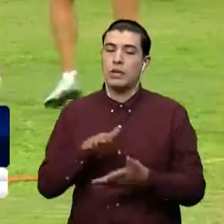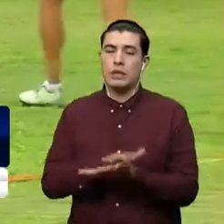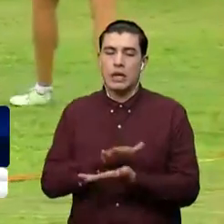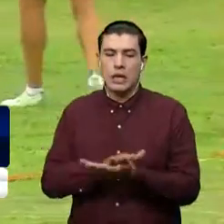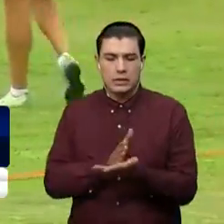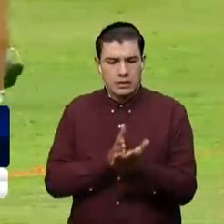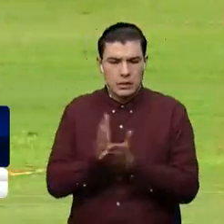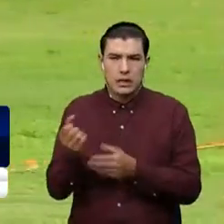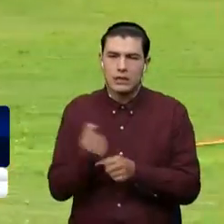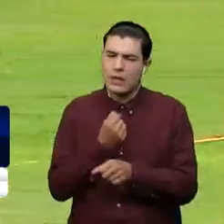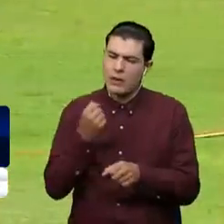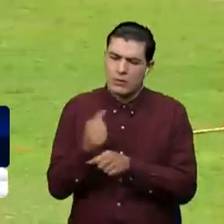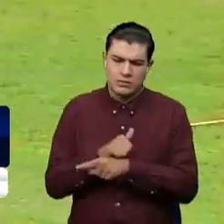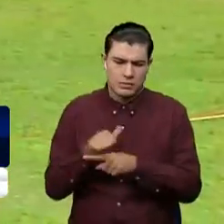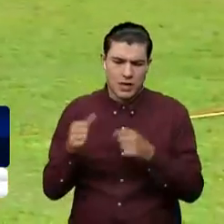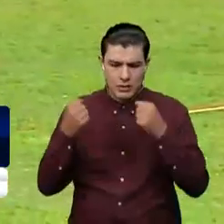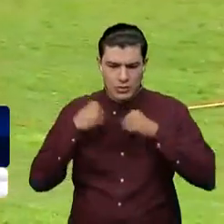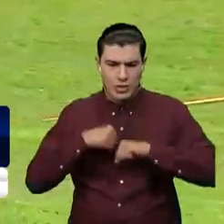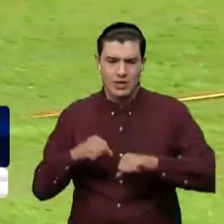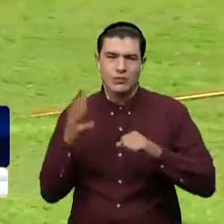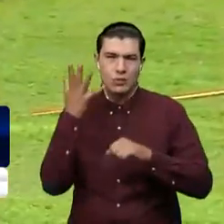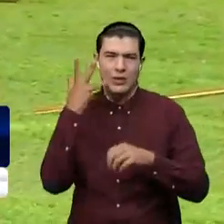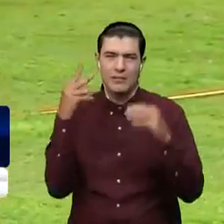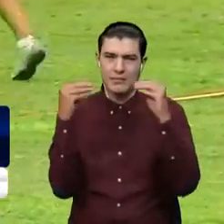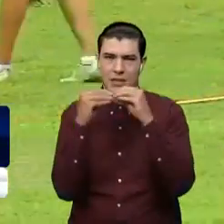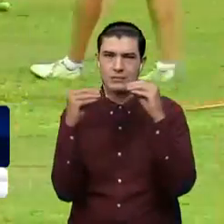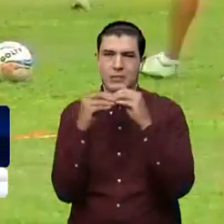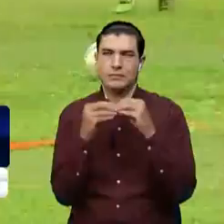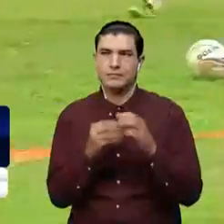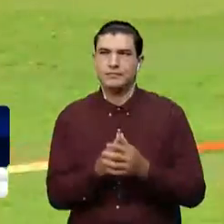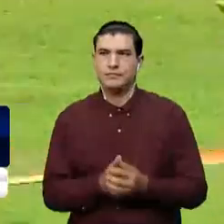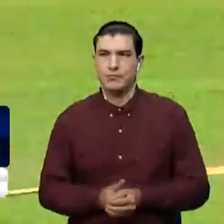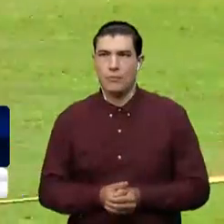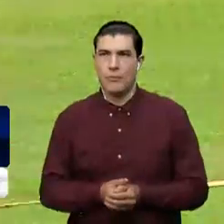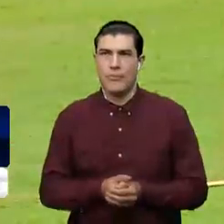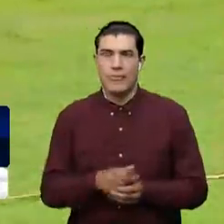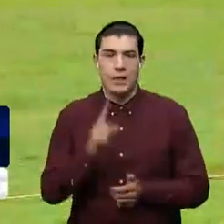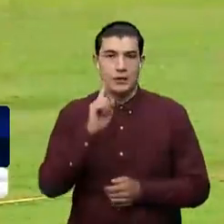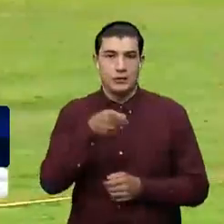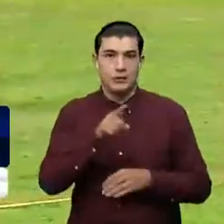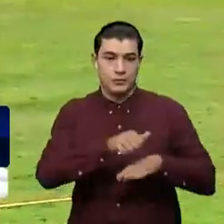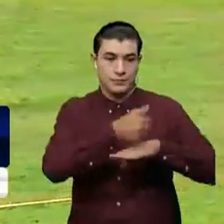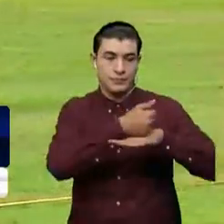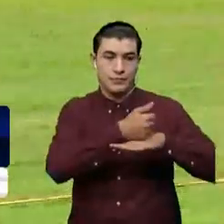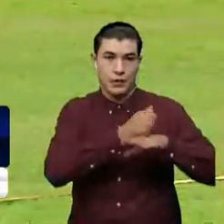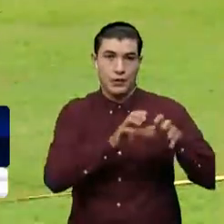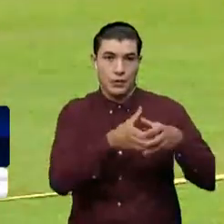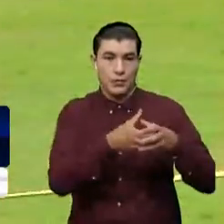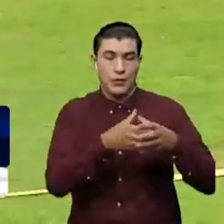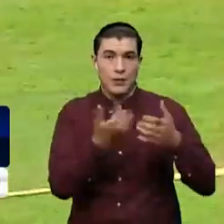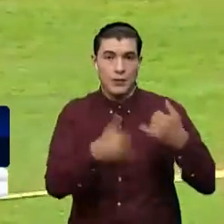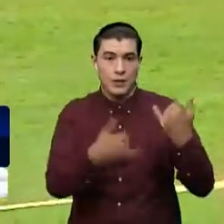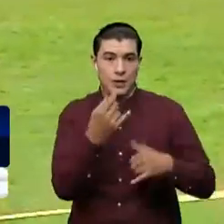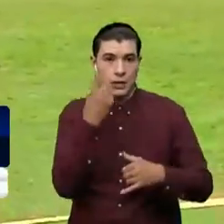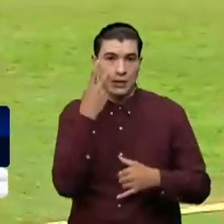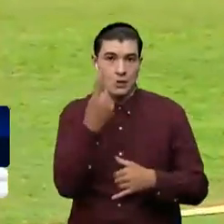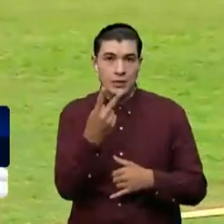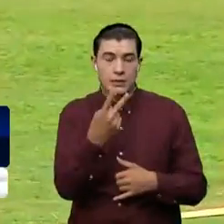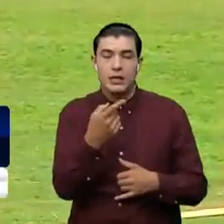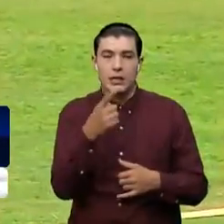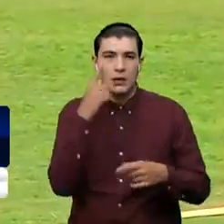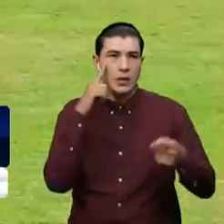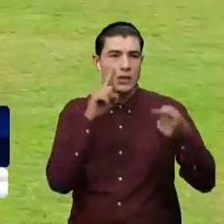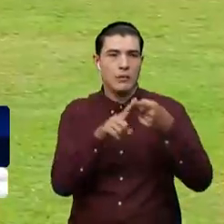trabajando cada día sin importar que se juegue en calidad de visitante la consigna del cuerpo técnico y del grupo de jugadores son los tres